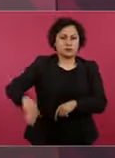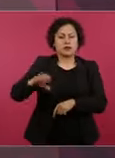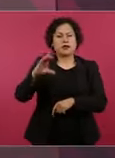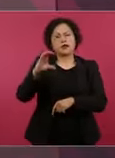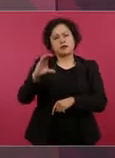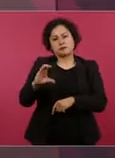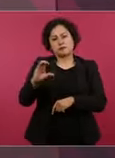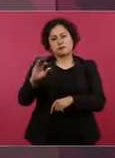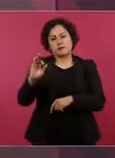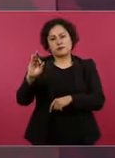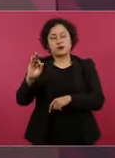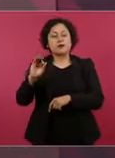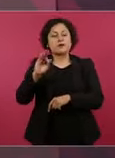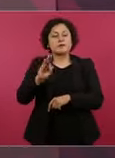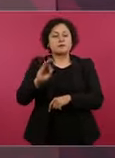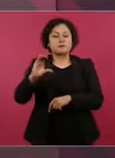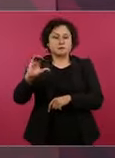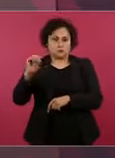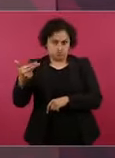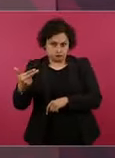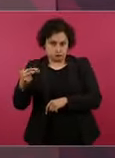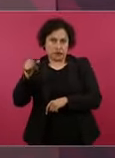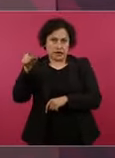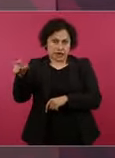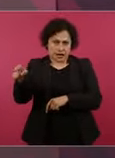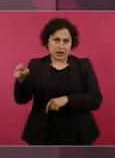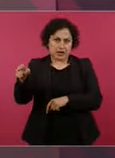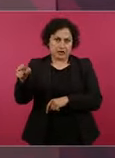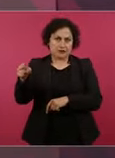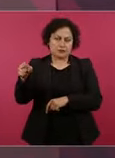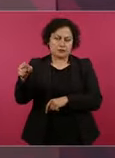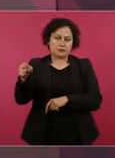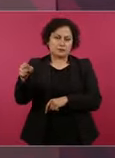que declaró la guerra, que